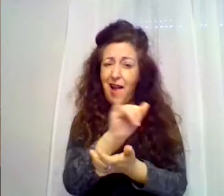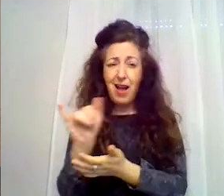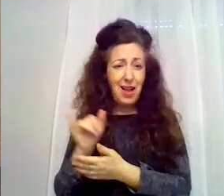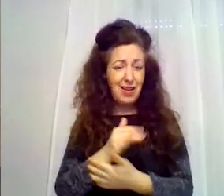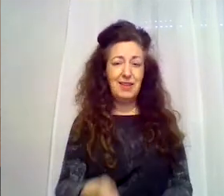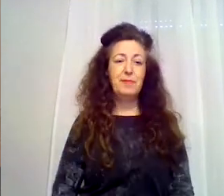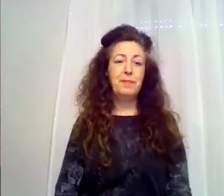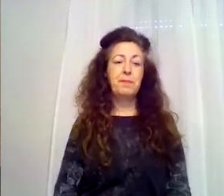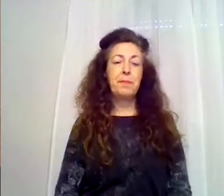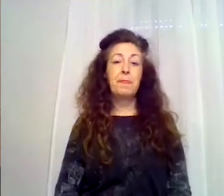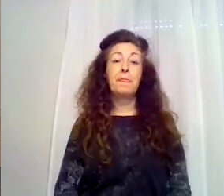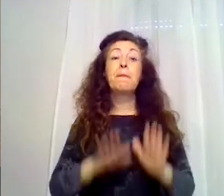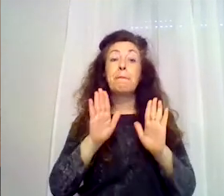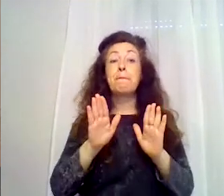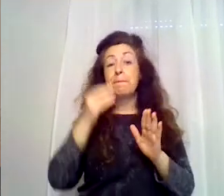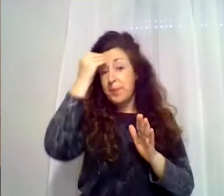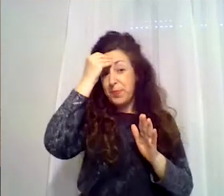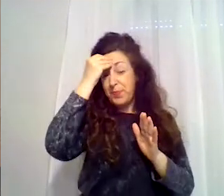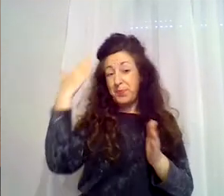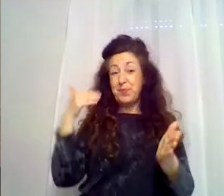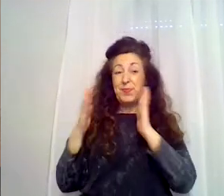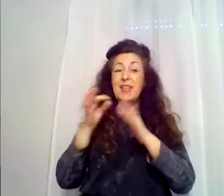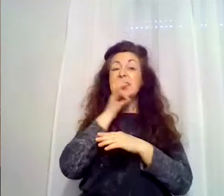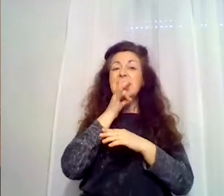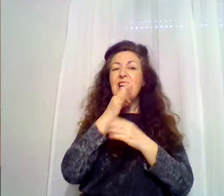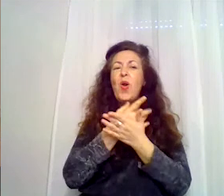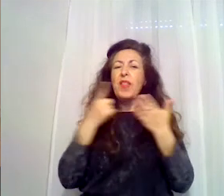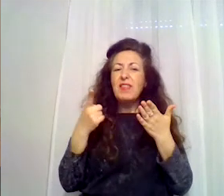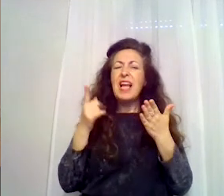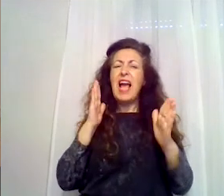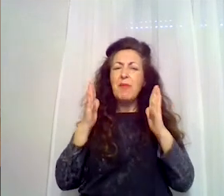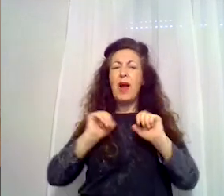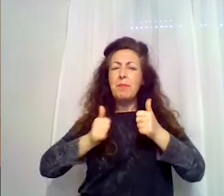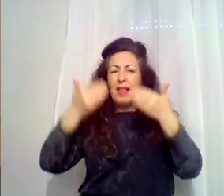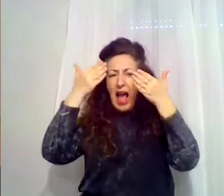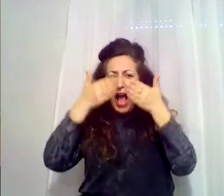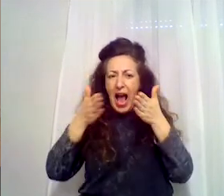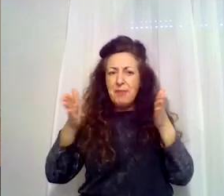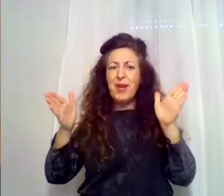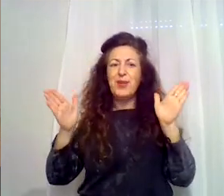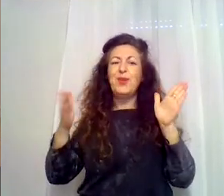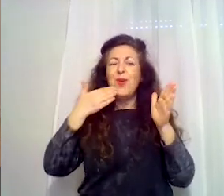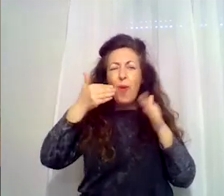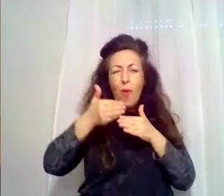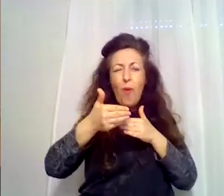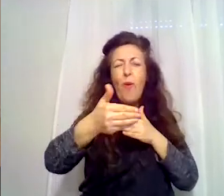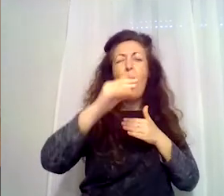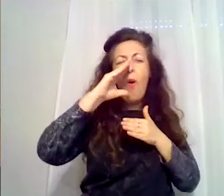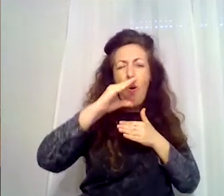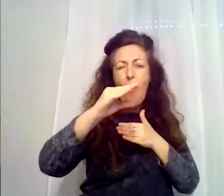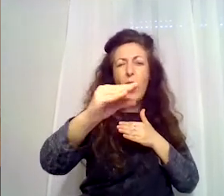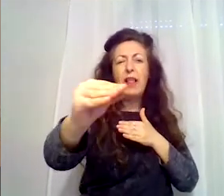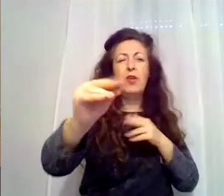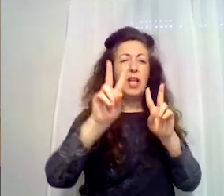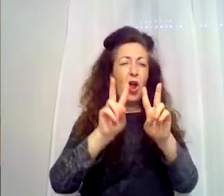y a veces mucho más estrecha que la católica. Y eso raramente se cuenta, que las enormes libertades de la Inglaterra